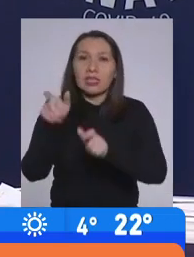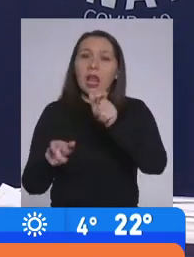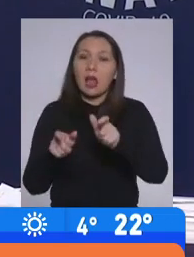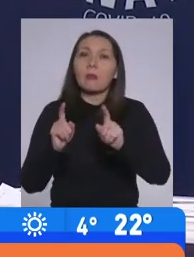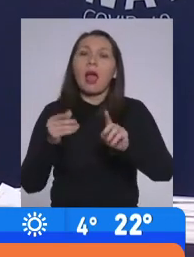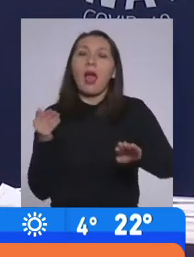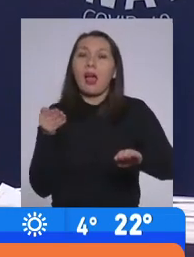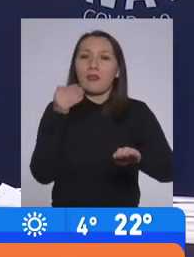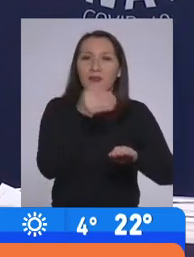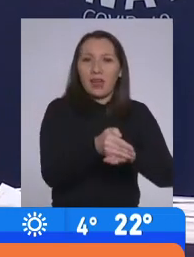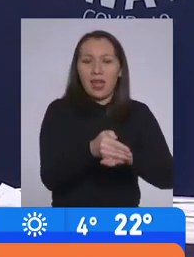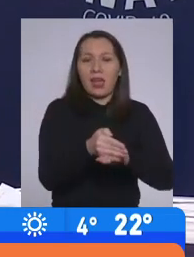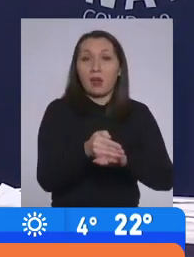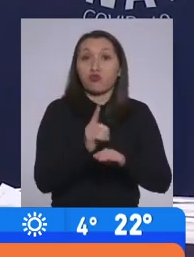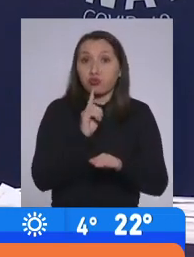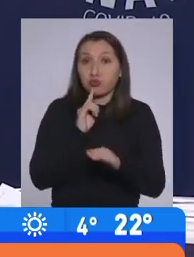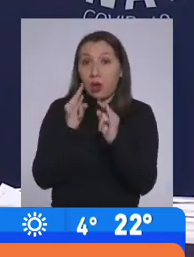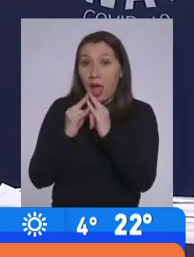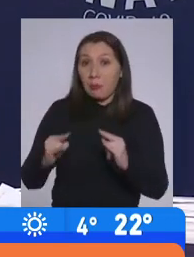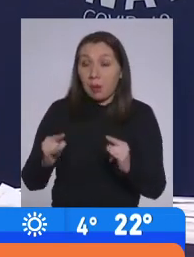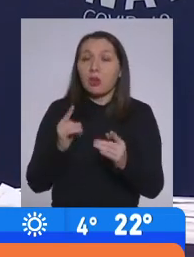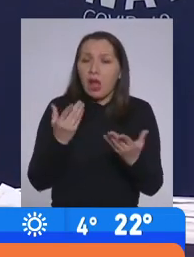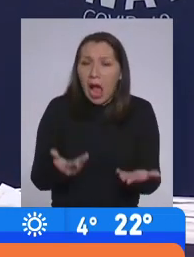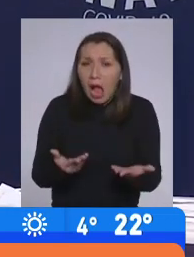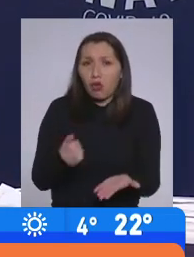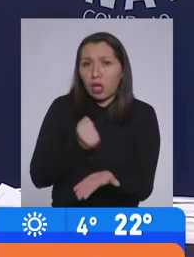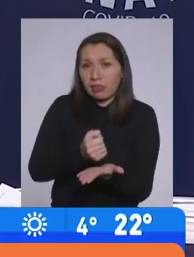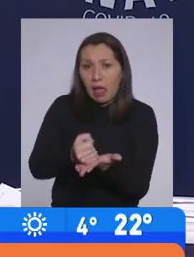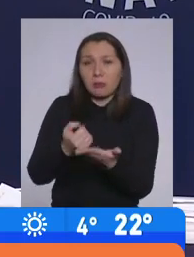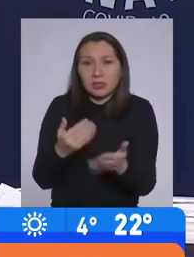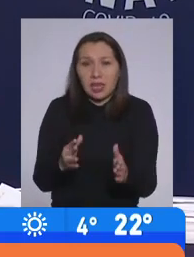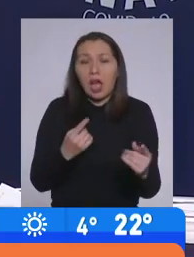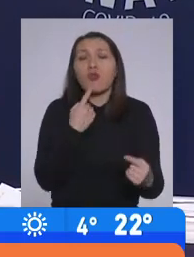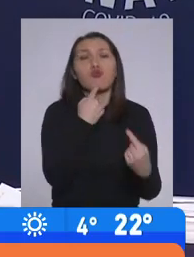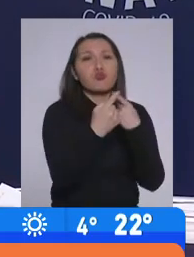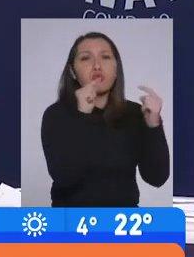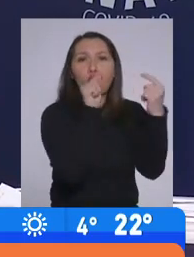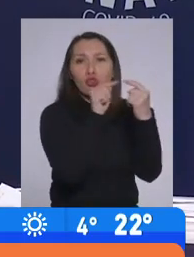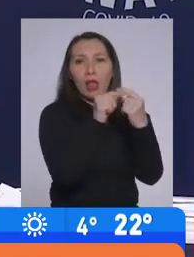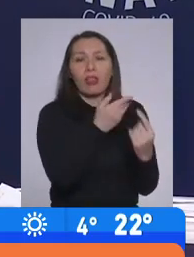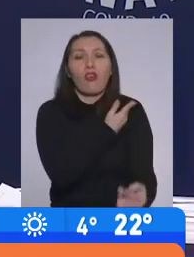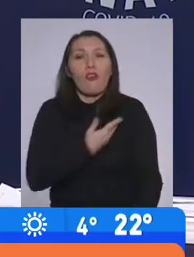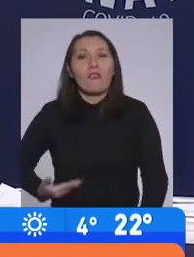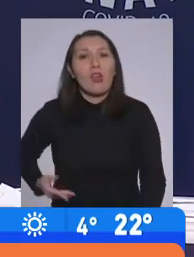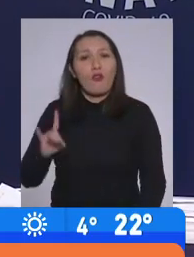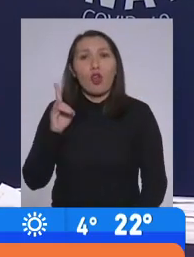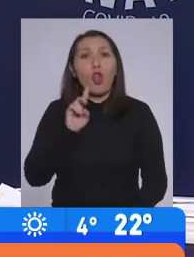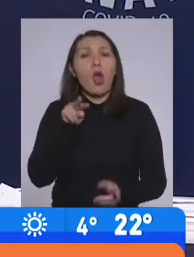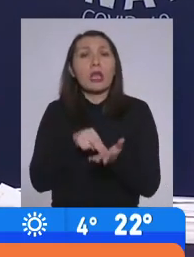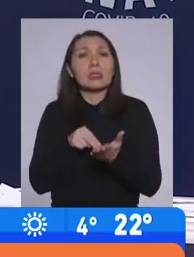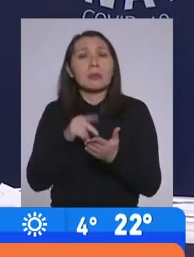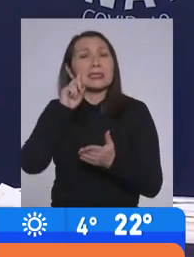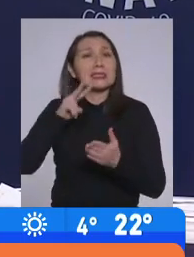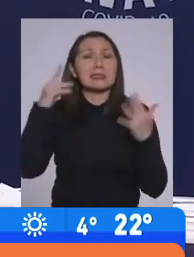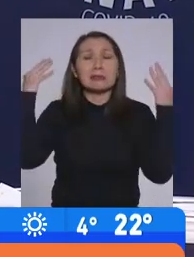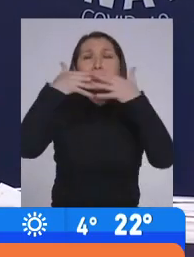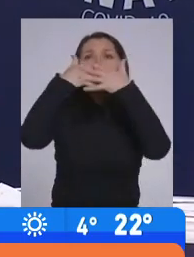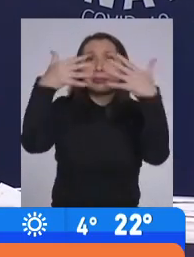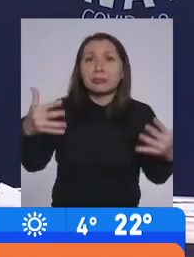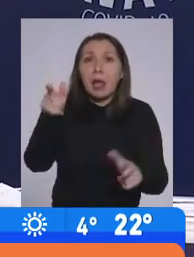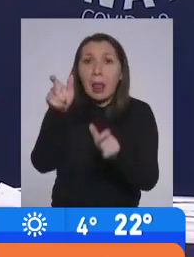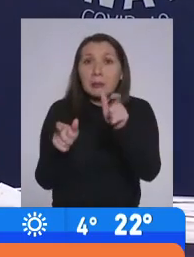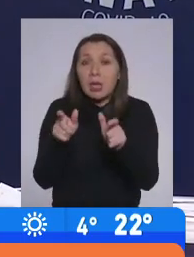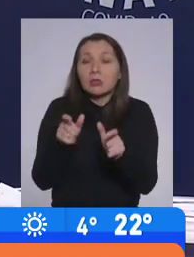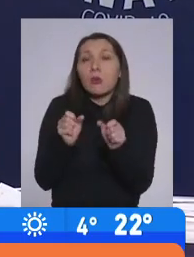que acudan que están haciéndose las gestiones con el gobierno boliviano que no esperen en los lugares abiertos porque efectivamente son personas